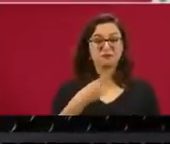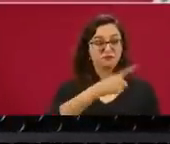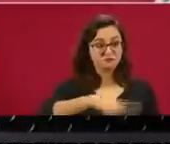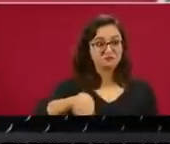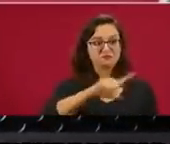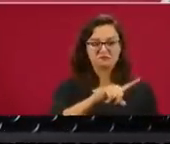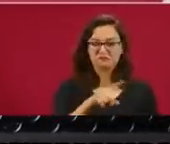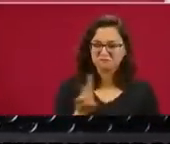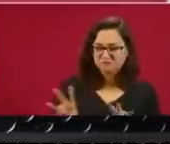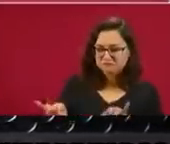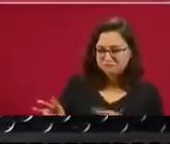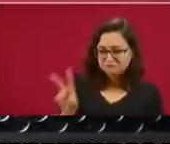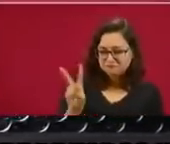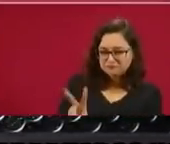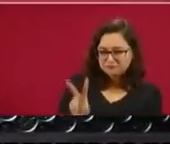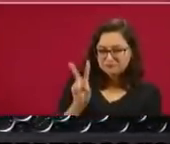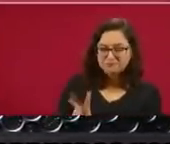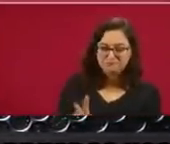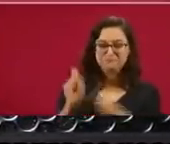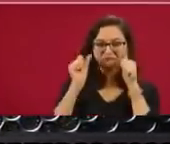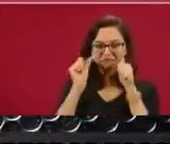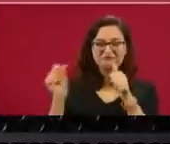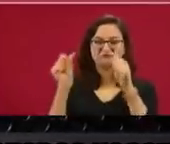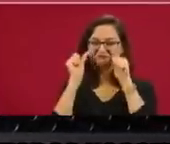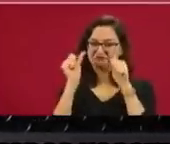muy atenta